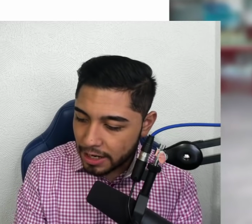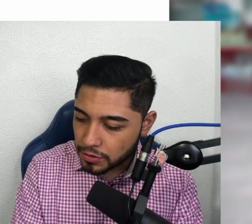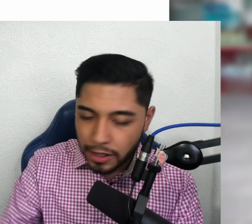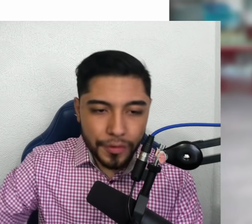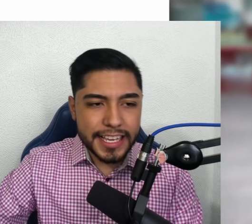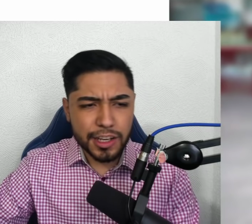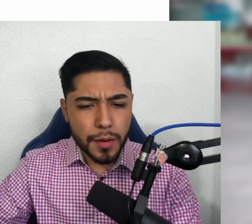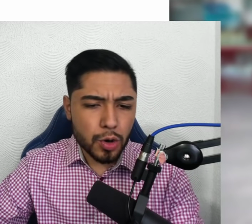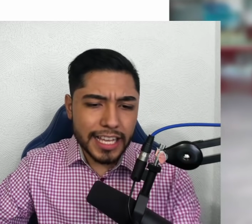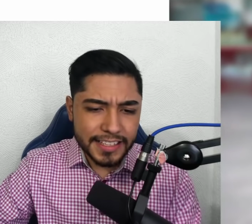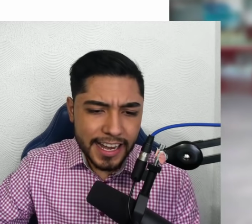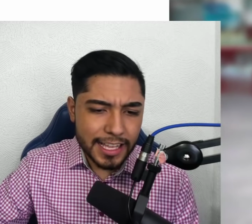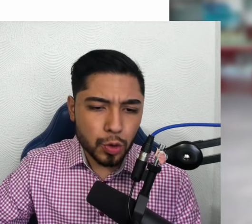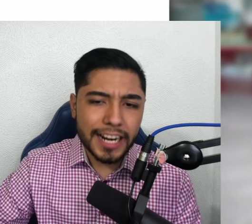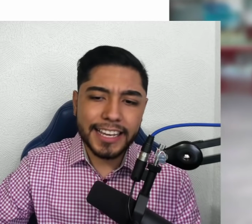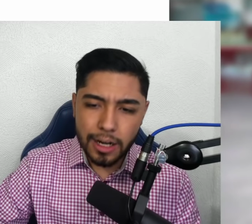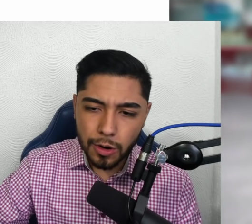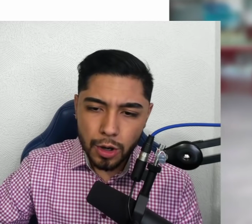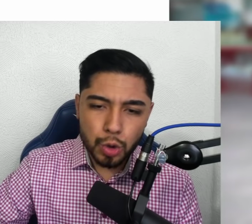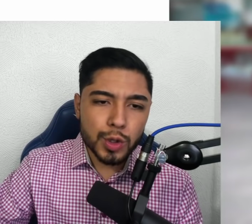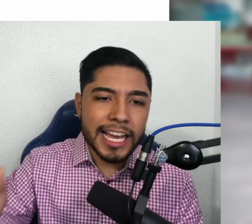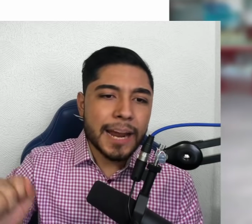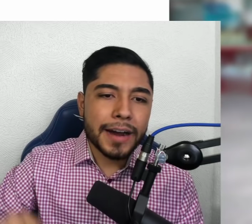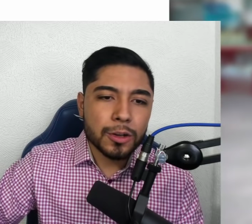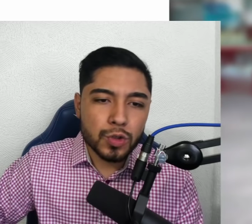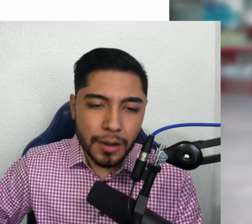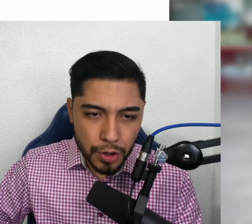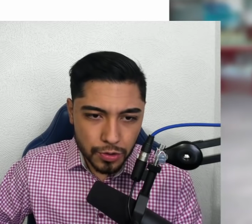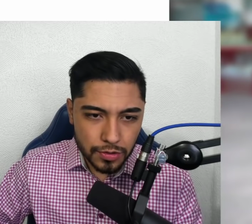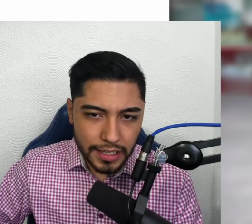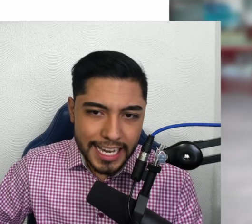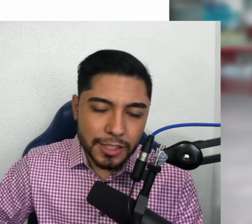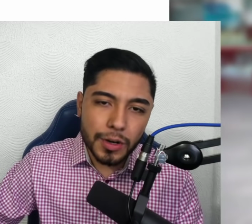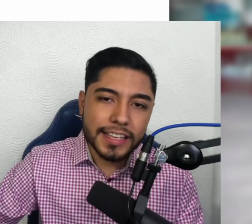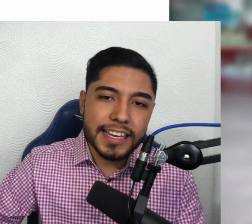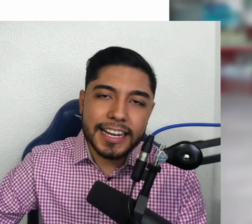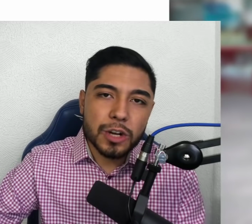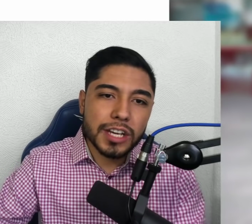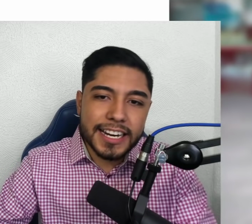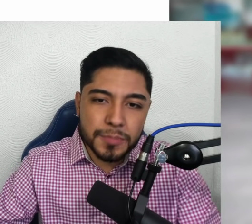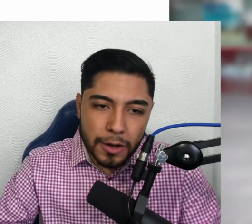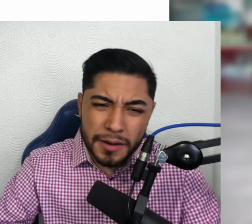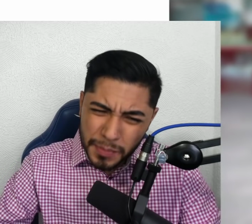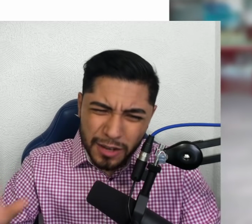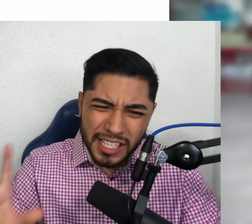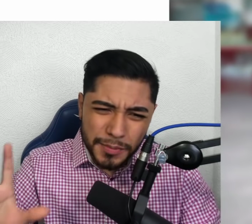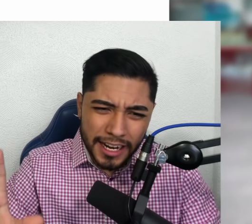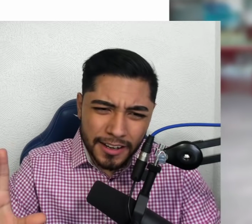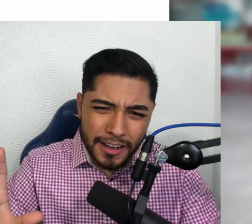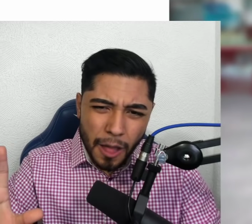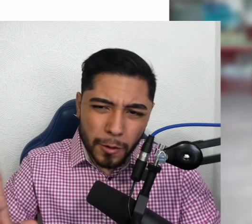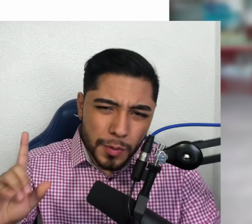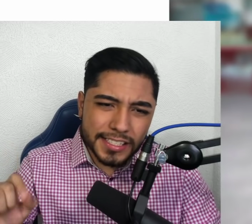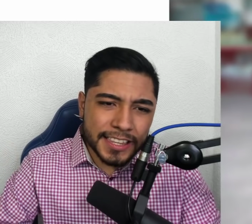mexicanos el kobe 19 no estás en nada tú tranquilo tu sala pagar tus abonos es lo que decía ricardo salinas pliego navas para que ustedes